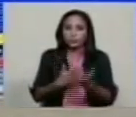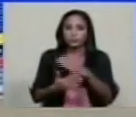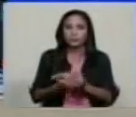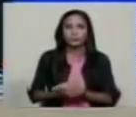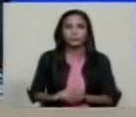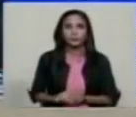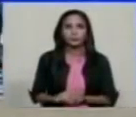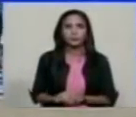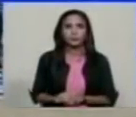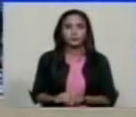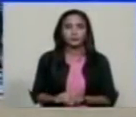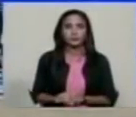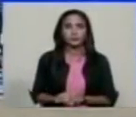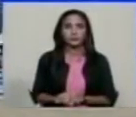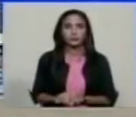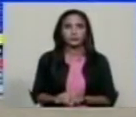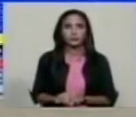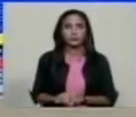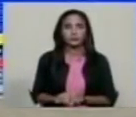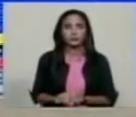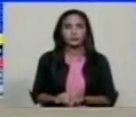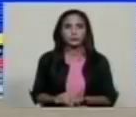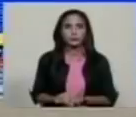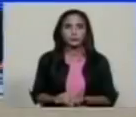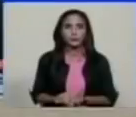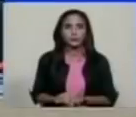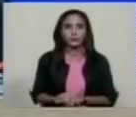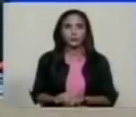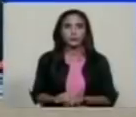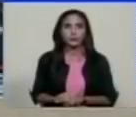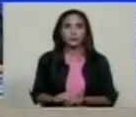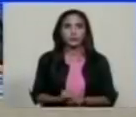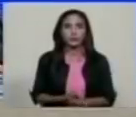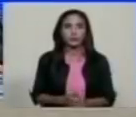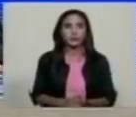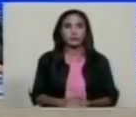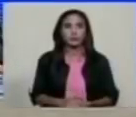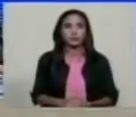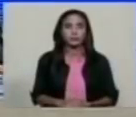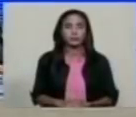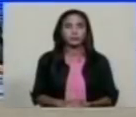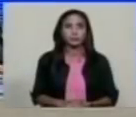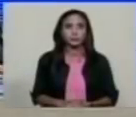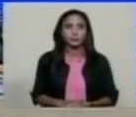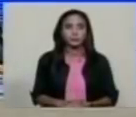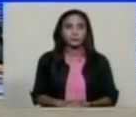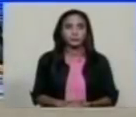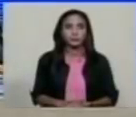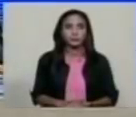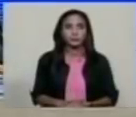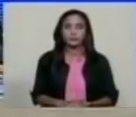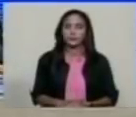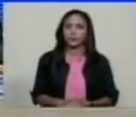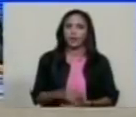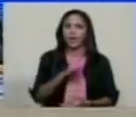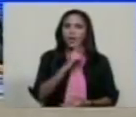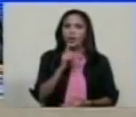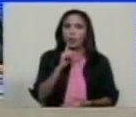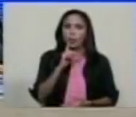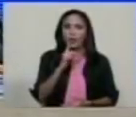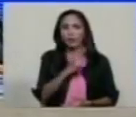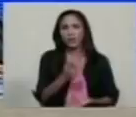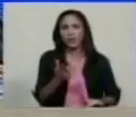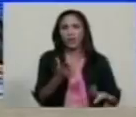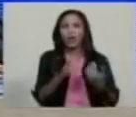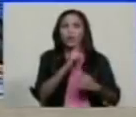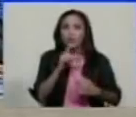riqueza aurífera, la riqueza diamantina, ¿cómo se dice? Diamantífera.